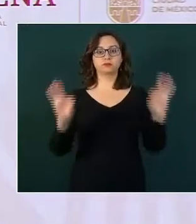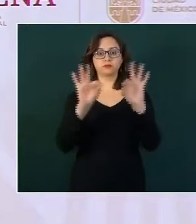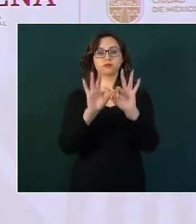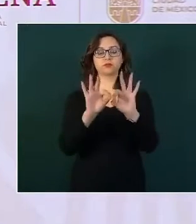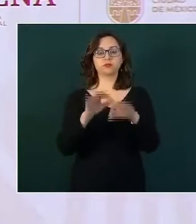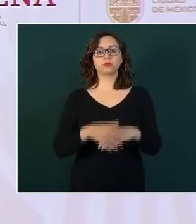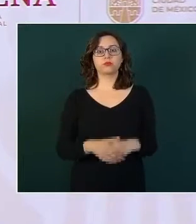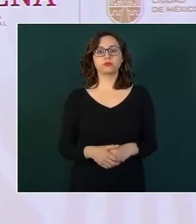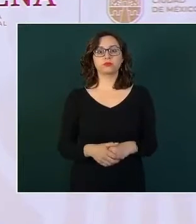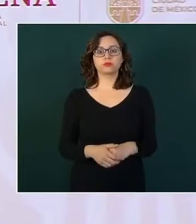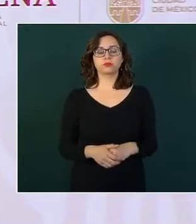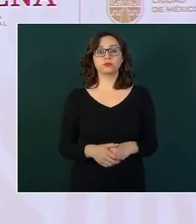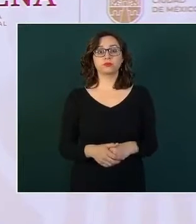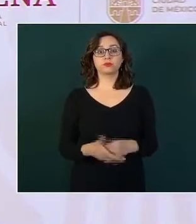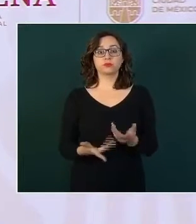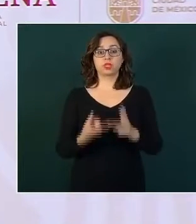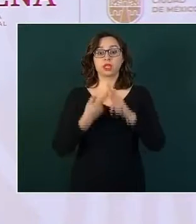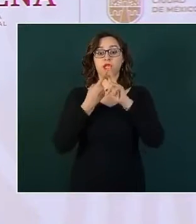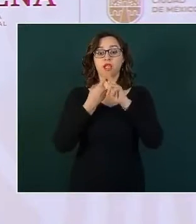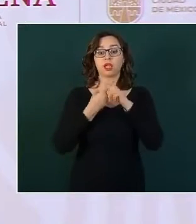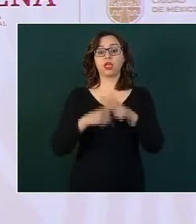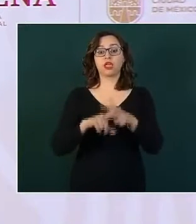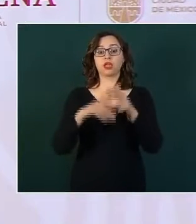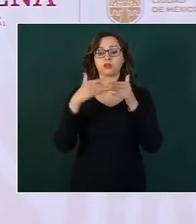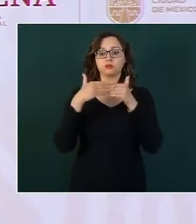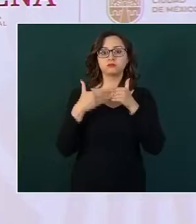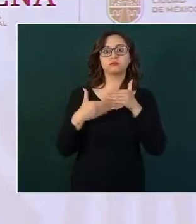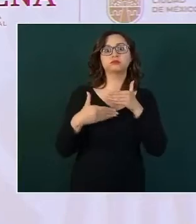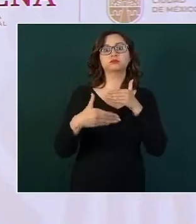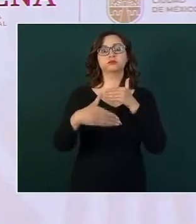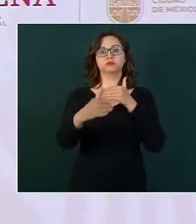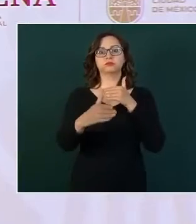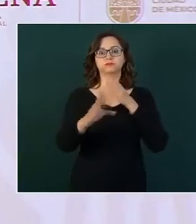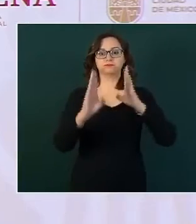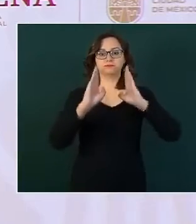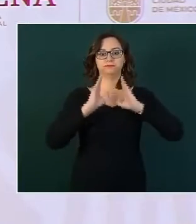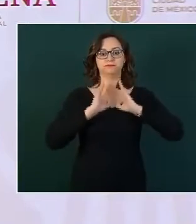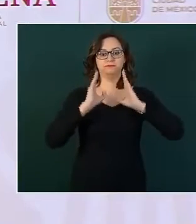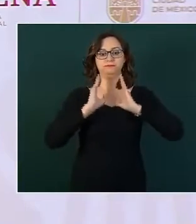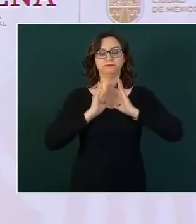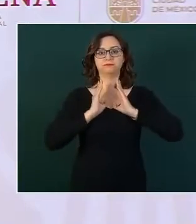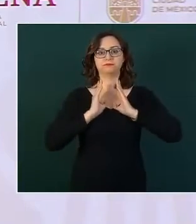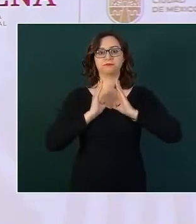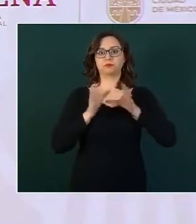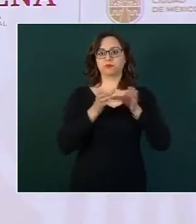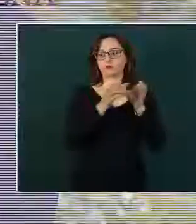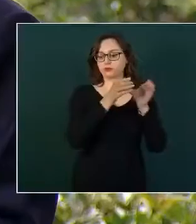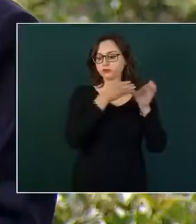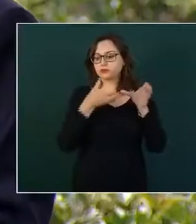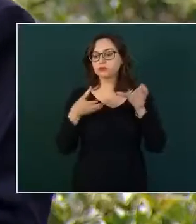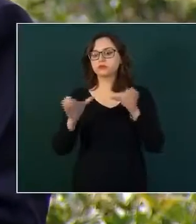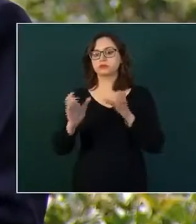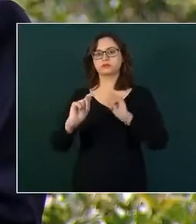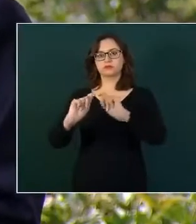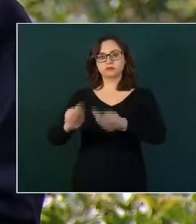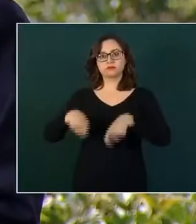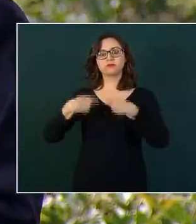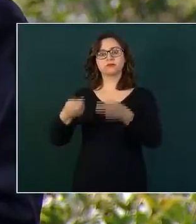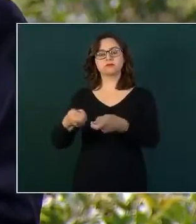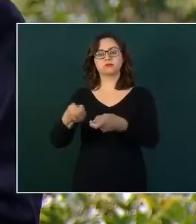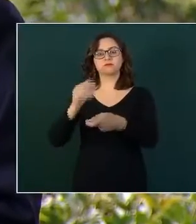el de la creación de la Comandancia del Ejército Mexicano.